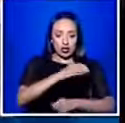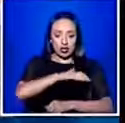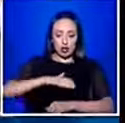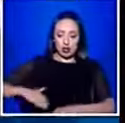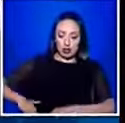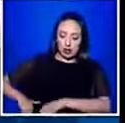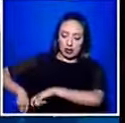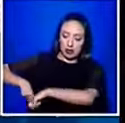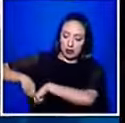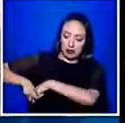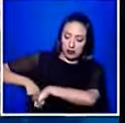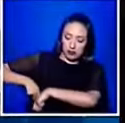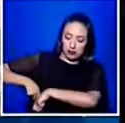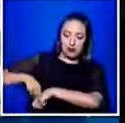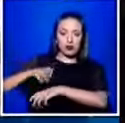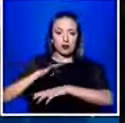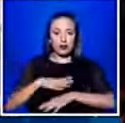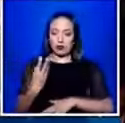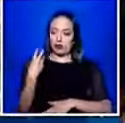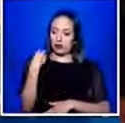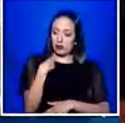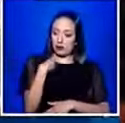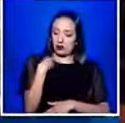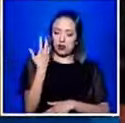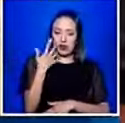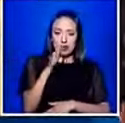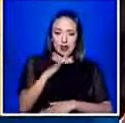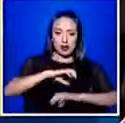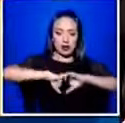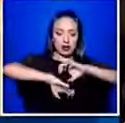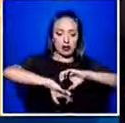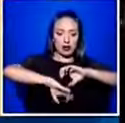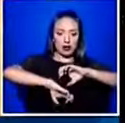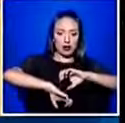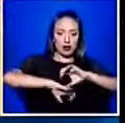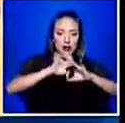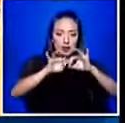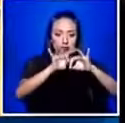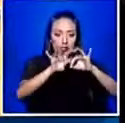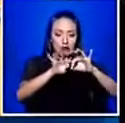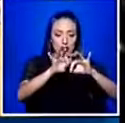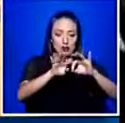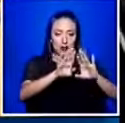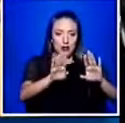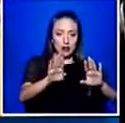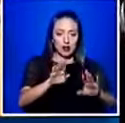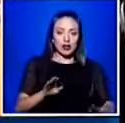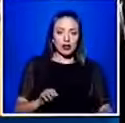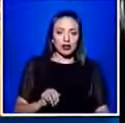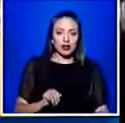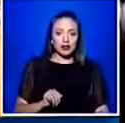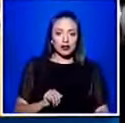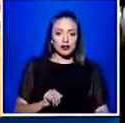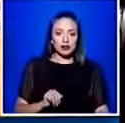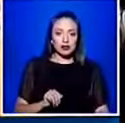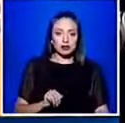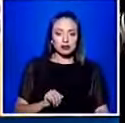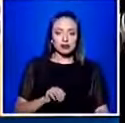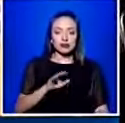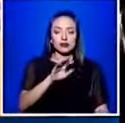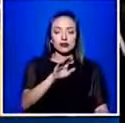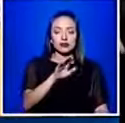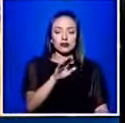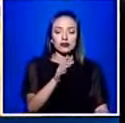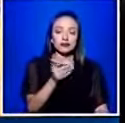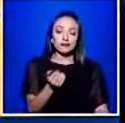obviamente, su símbolo, ya le puso su... Ya está siendo, obviamente, colocado lo que